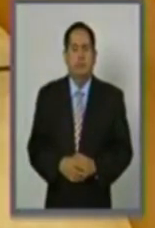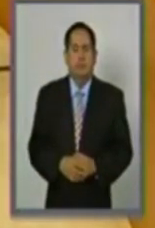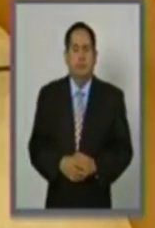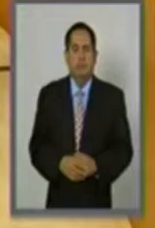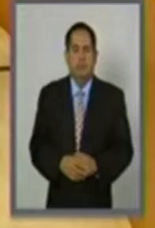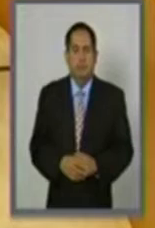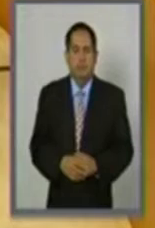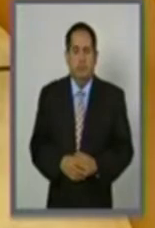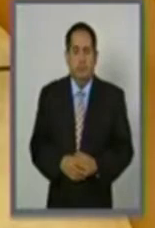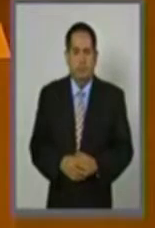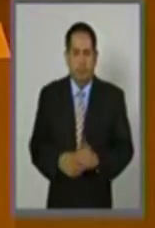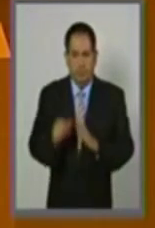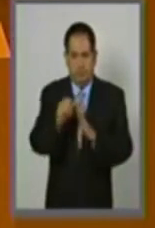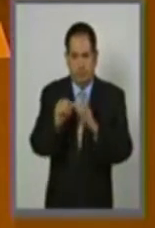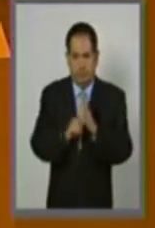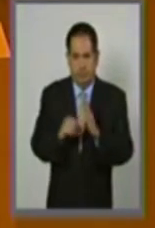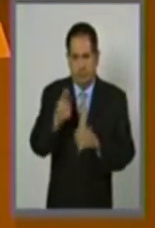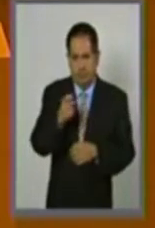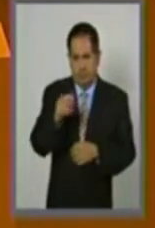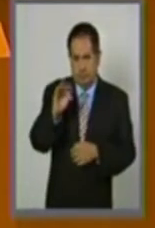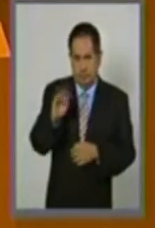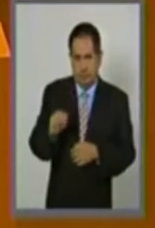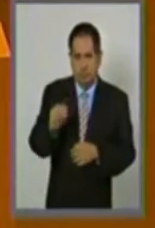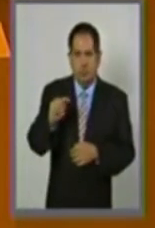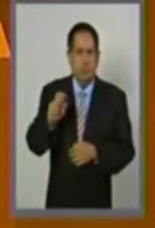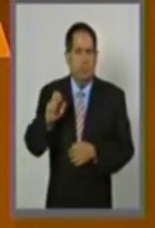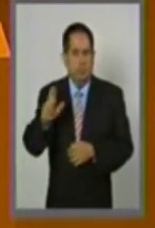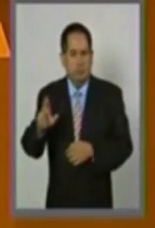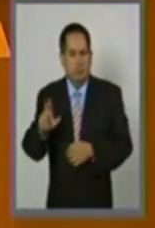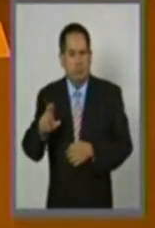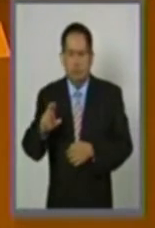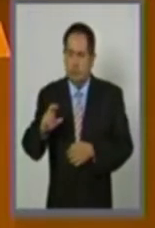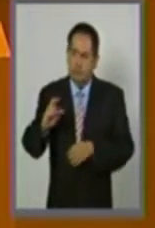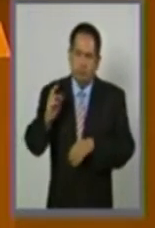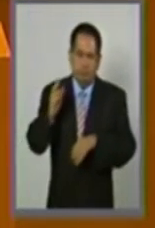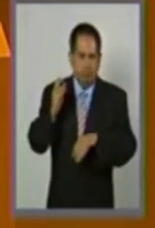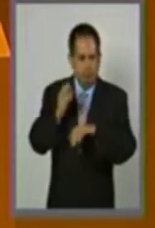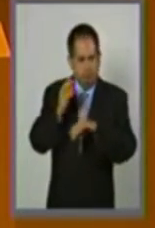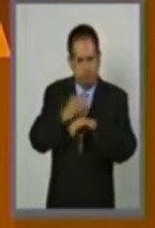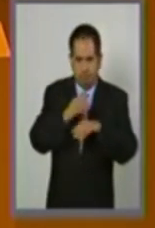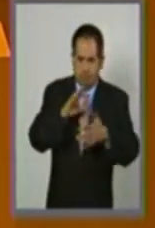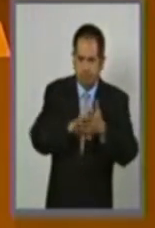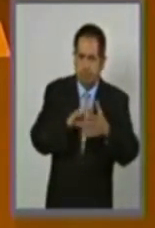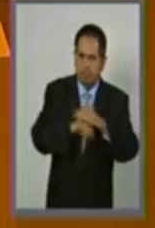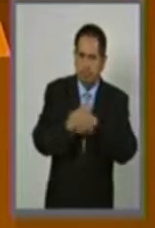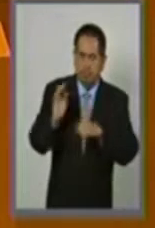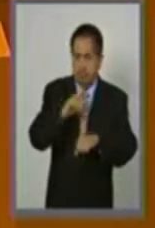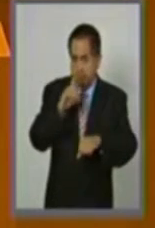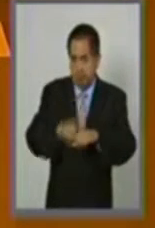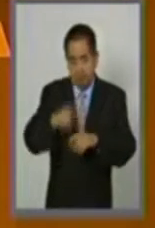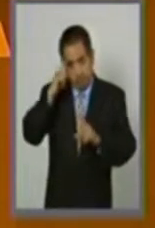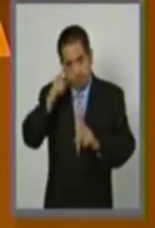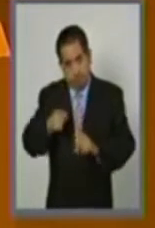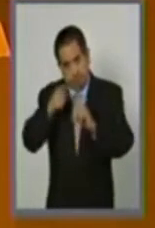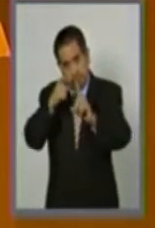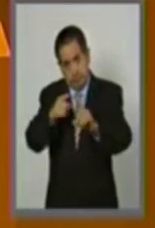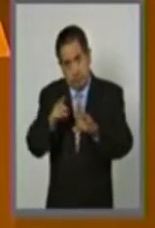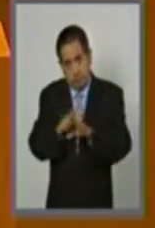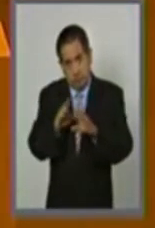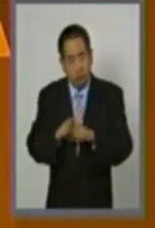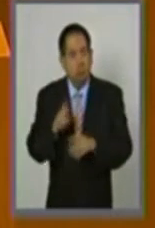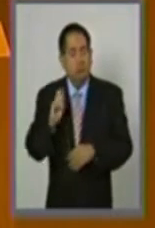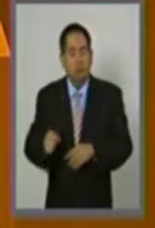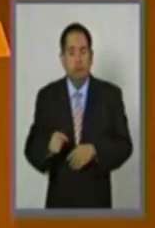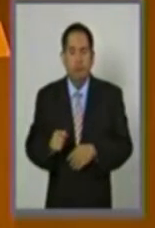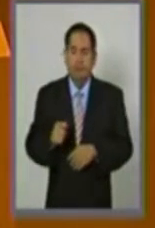El artículo 149 ter del Código Penal Federal tiene el objetivo de castigar